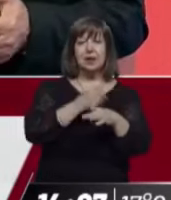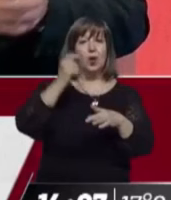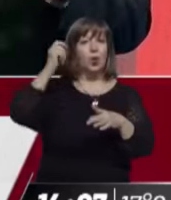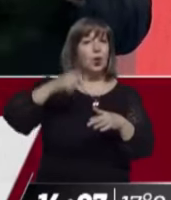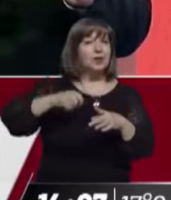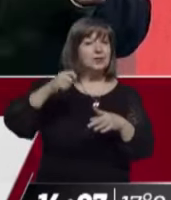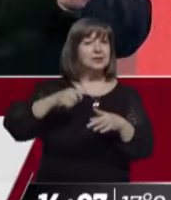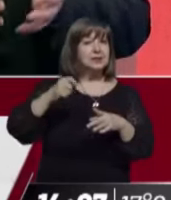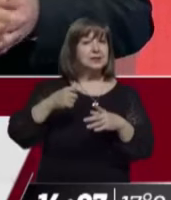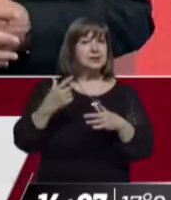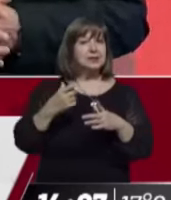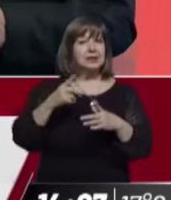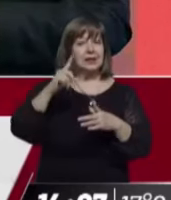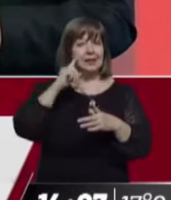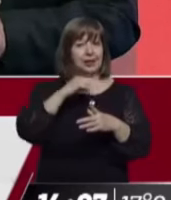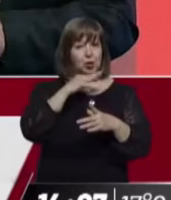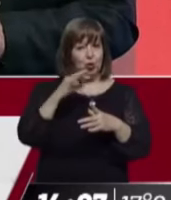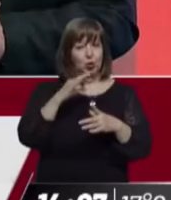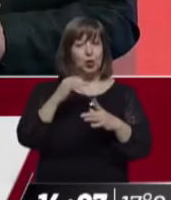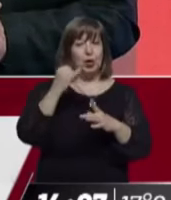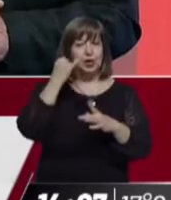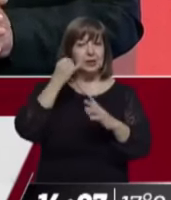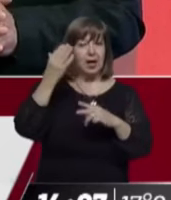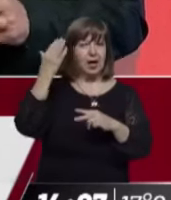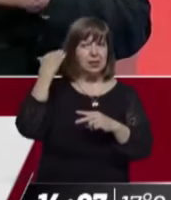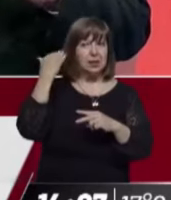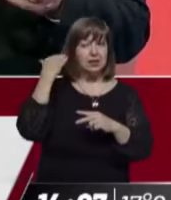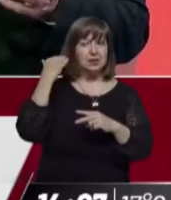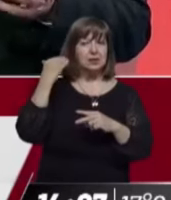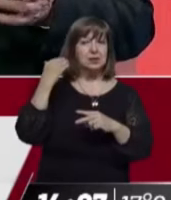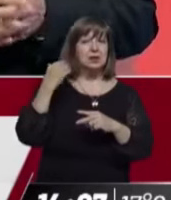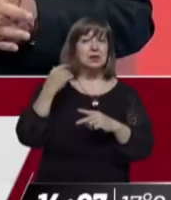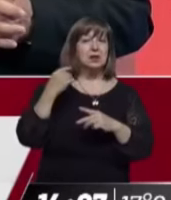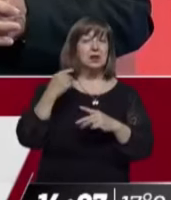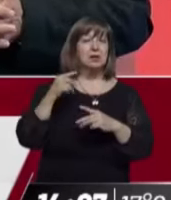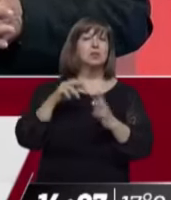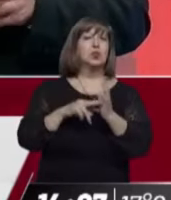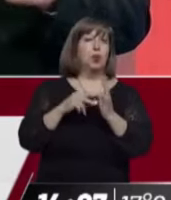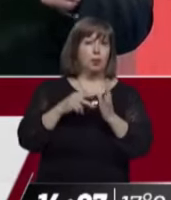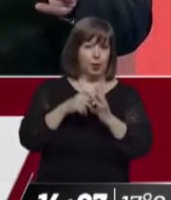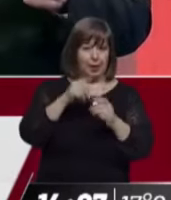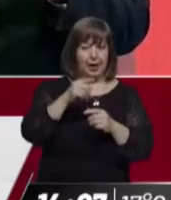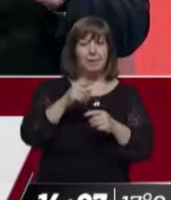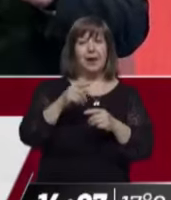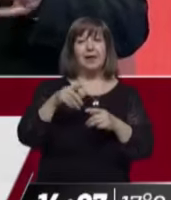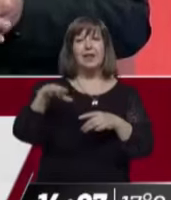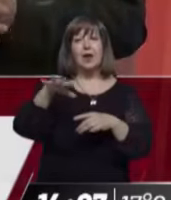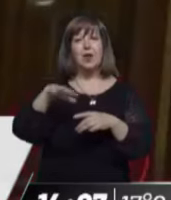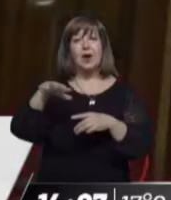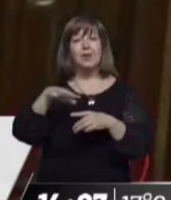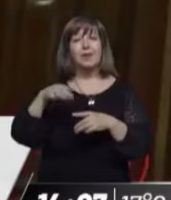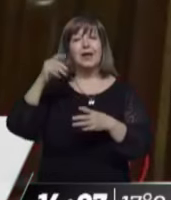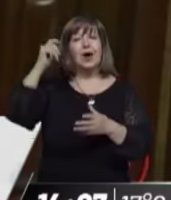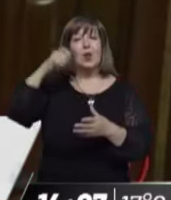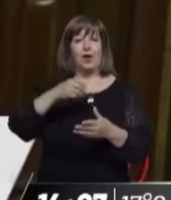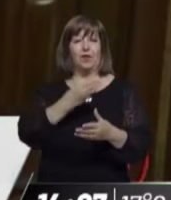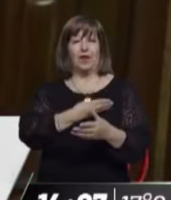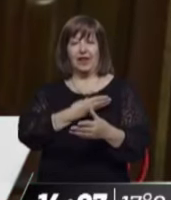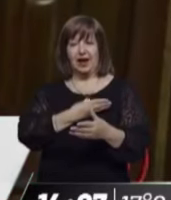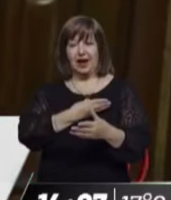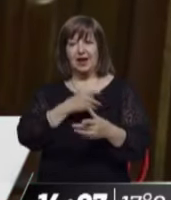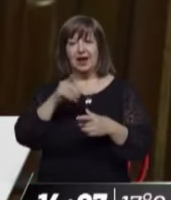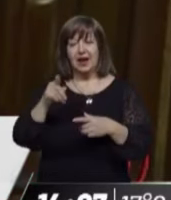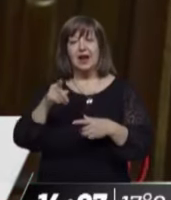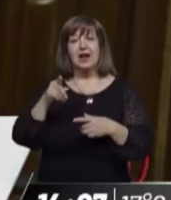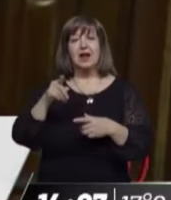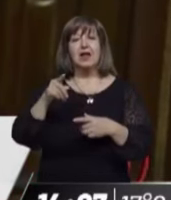juez. Es uno de los tantos magistrados cuestionados de Comodoro Py, juez federal. Pero además por